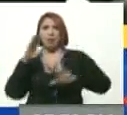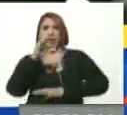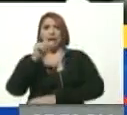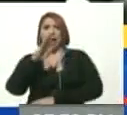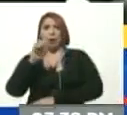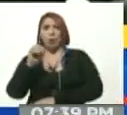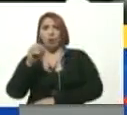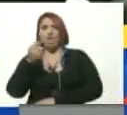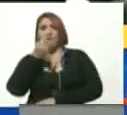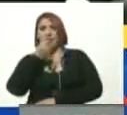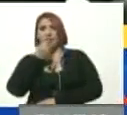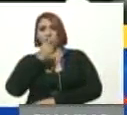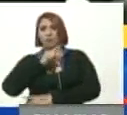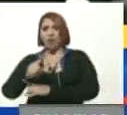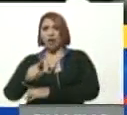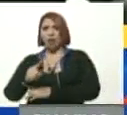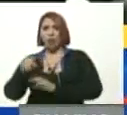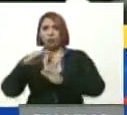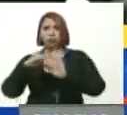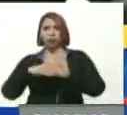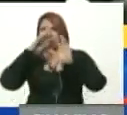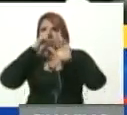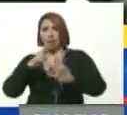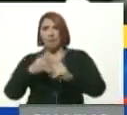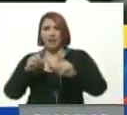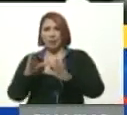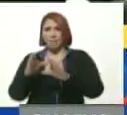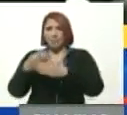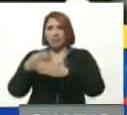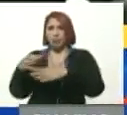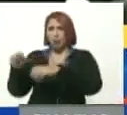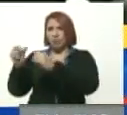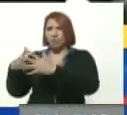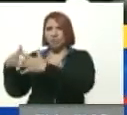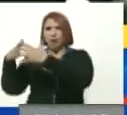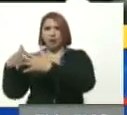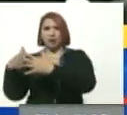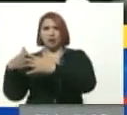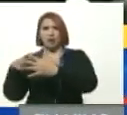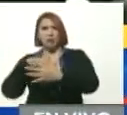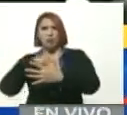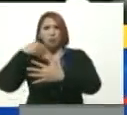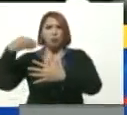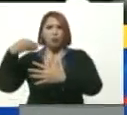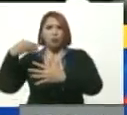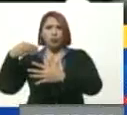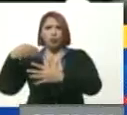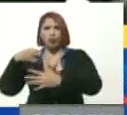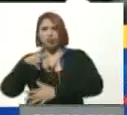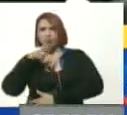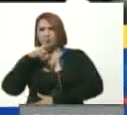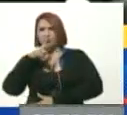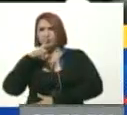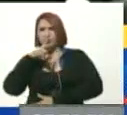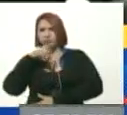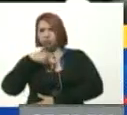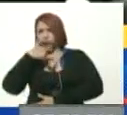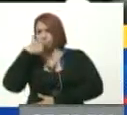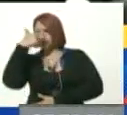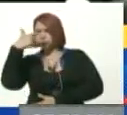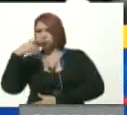a cumplirlo. Pero las presiones del imperialismo, el espíritu nodrizo, cobarde